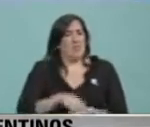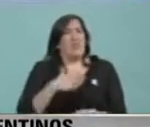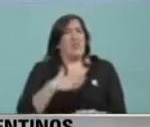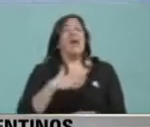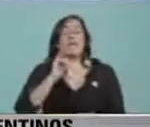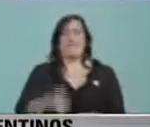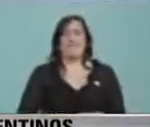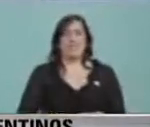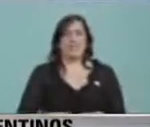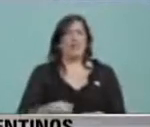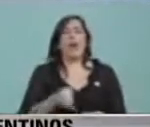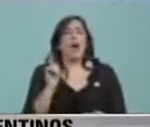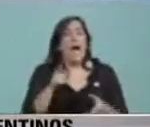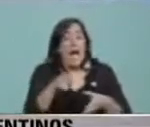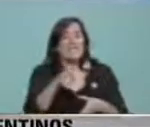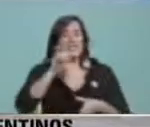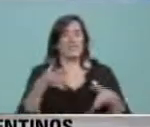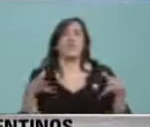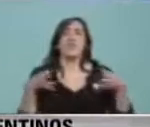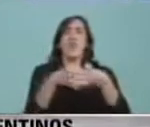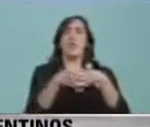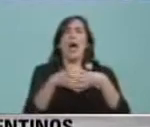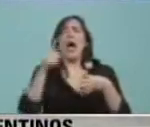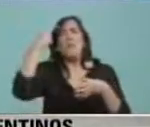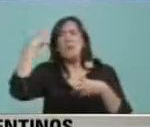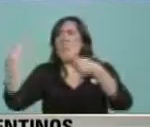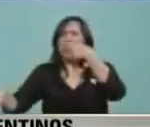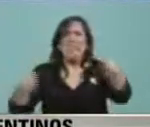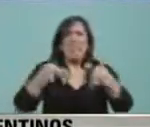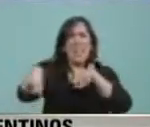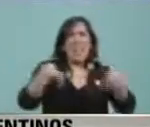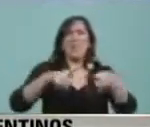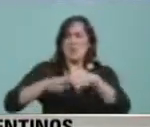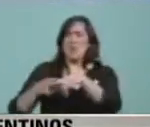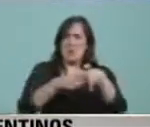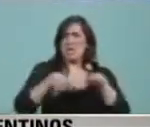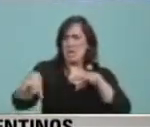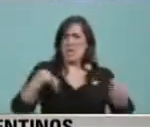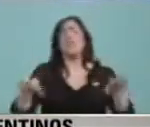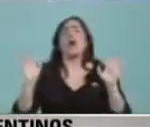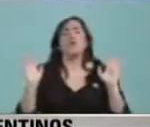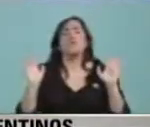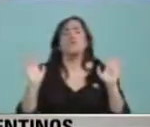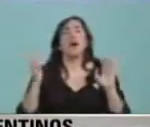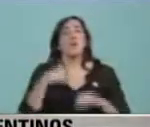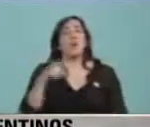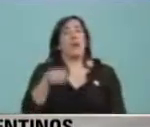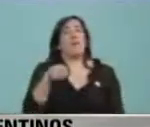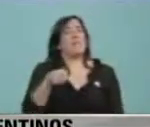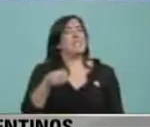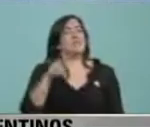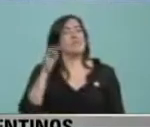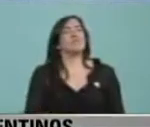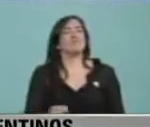por sobre ninguna facción, ni ubicación ideológica, ni sectorial. Esto es, en